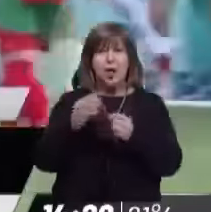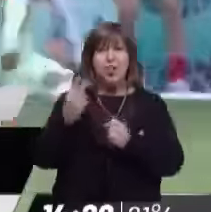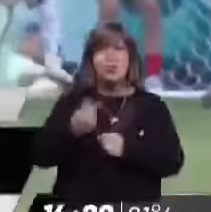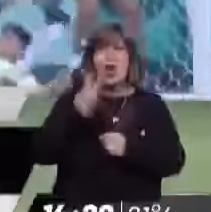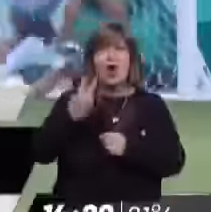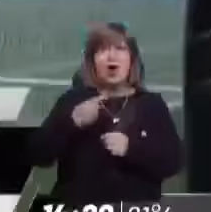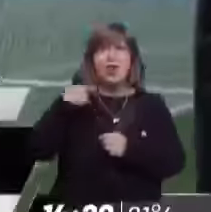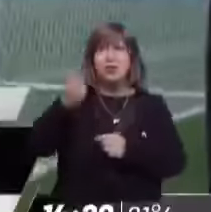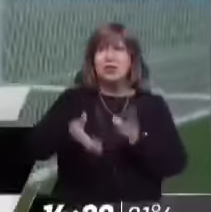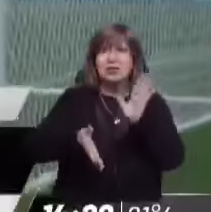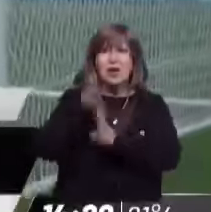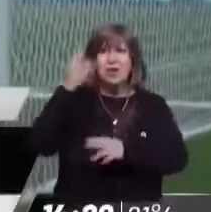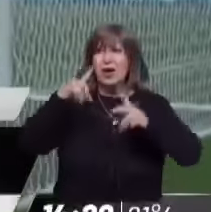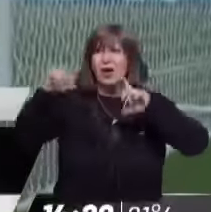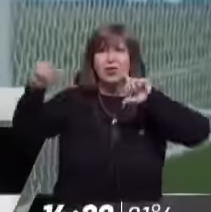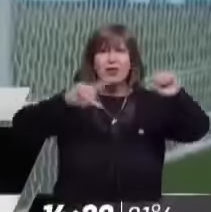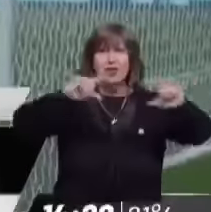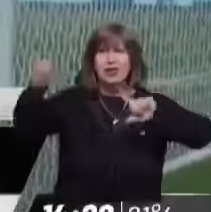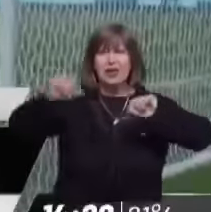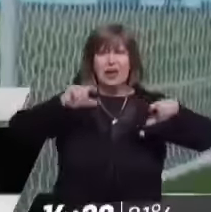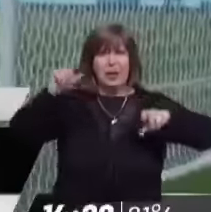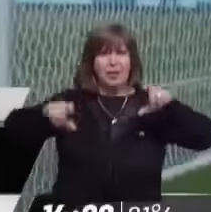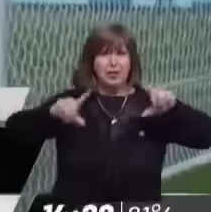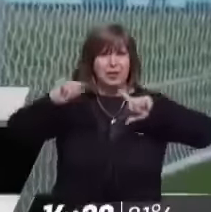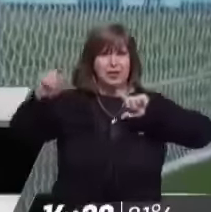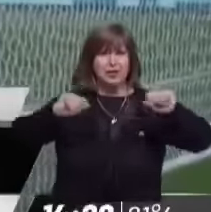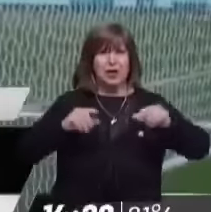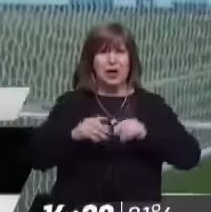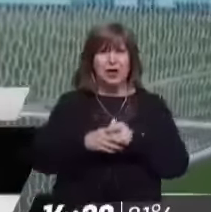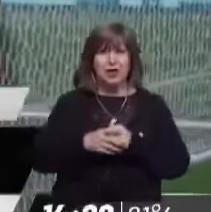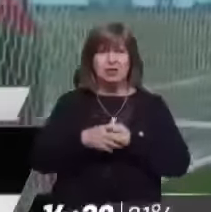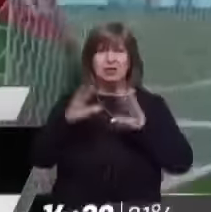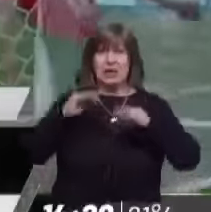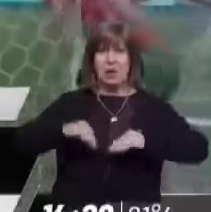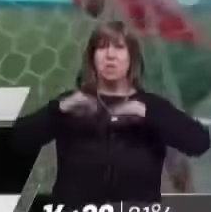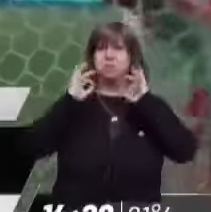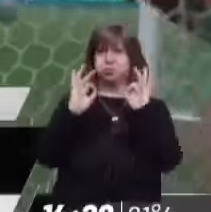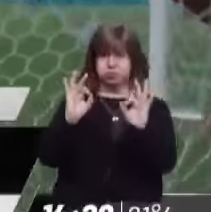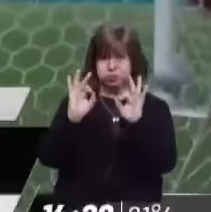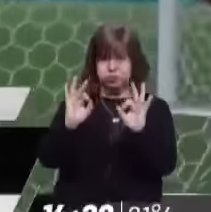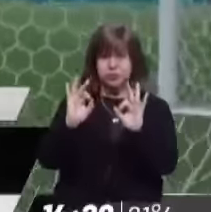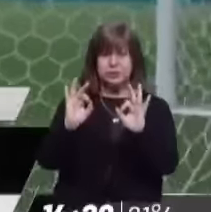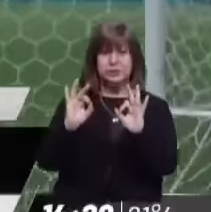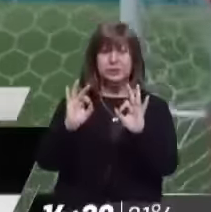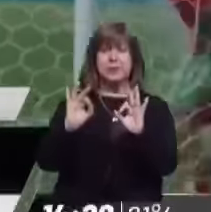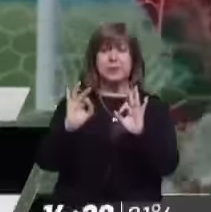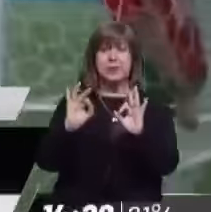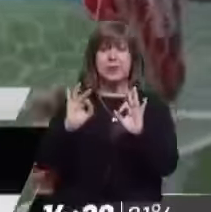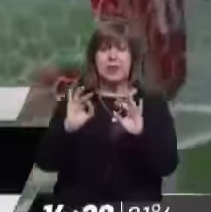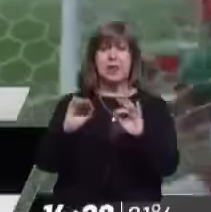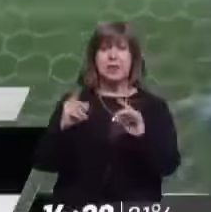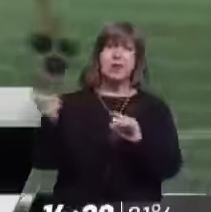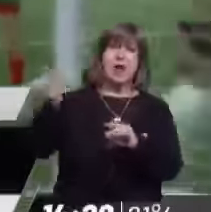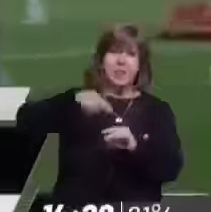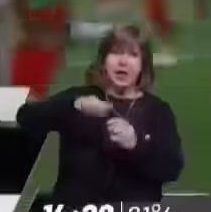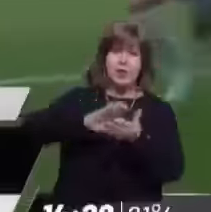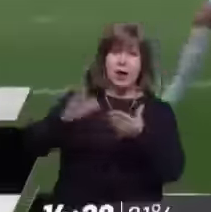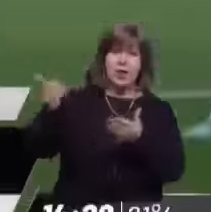después ya no quedaba gente en el estadio. Desastre. Miren, fíjense las tribunas, lleno total en San Etienne. Se reanudó el